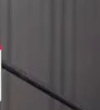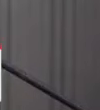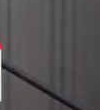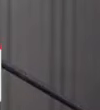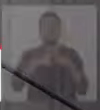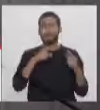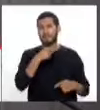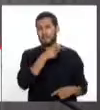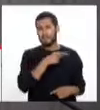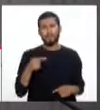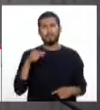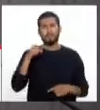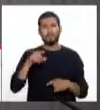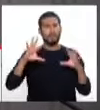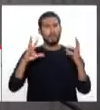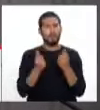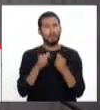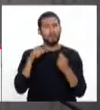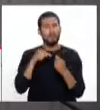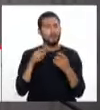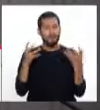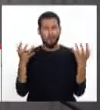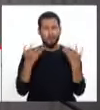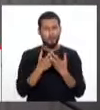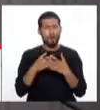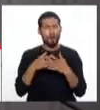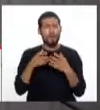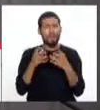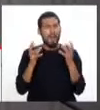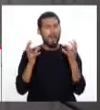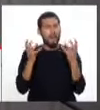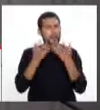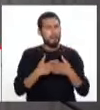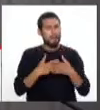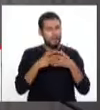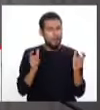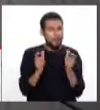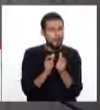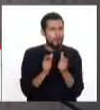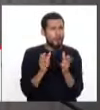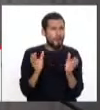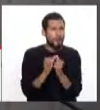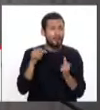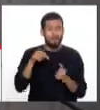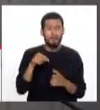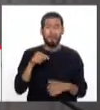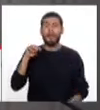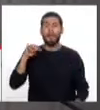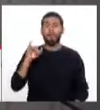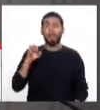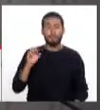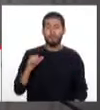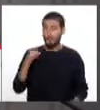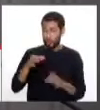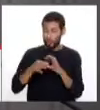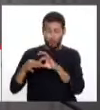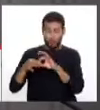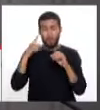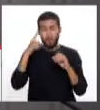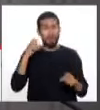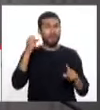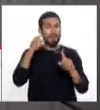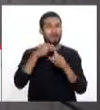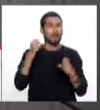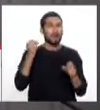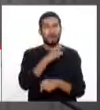de la semana de la MIPE. Unidos ganamos todos es el eslogan de este año. Además, hay que señalar que hoy, 15